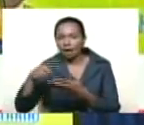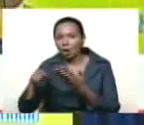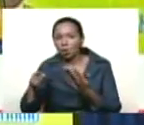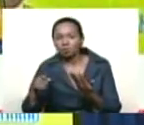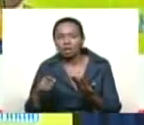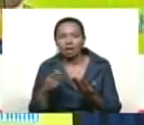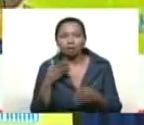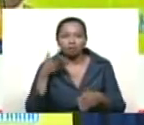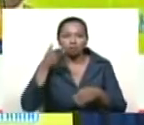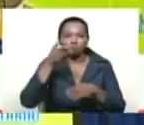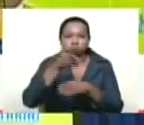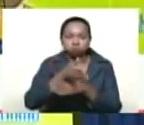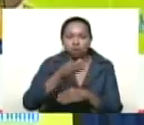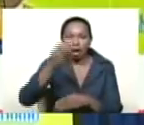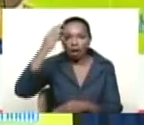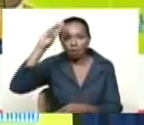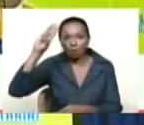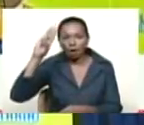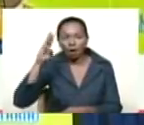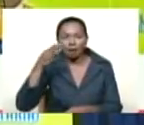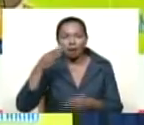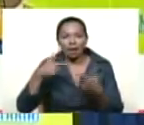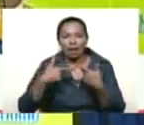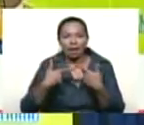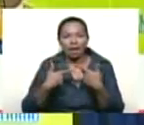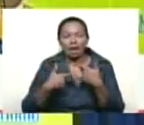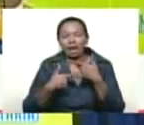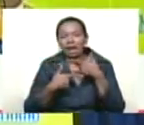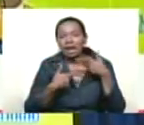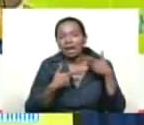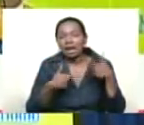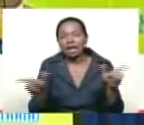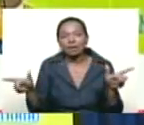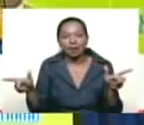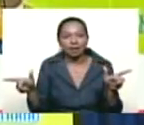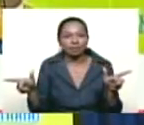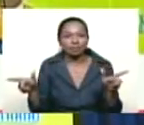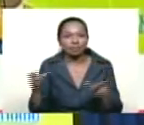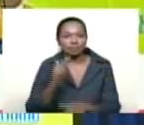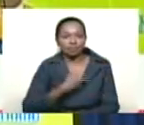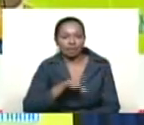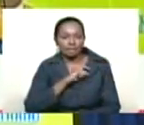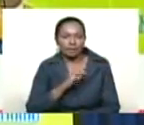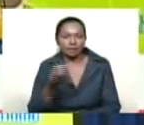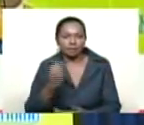para llegar a La Habana a liberarla del Imperio Español y unirse a los patriotas cubanos.